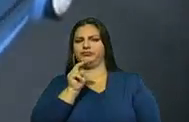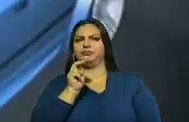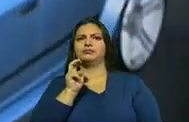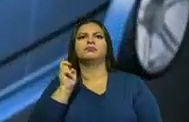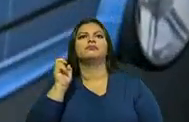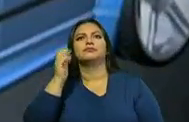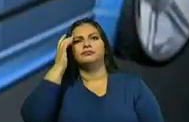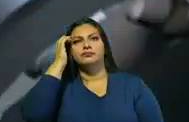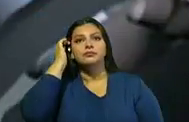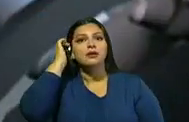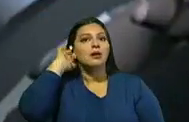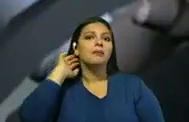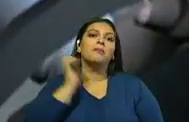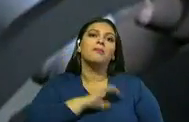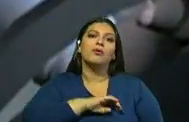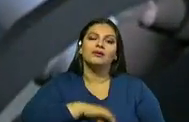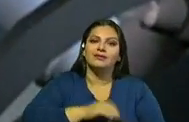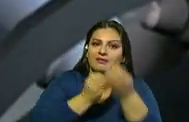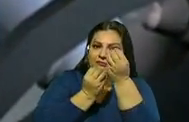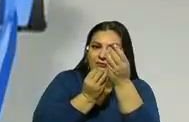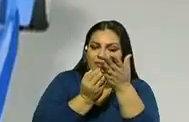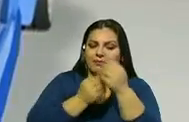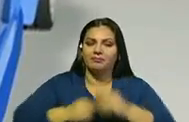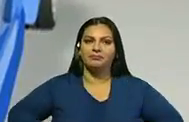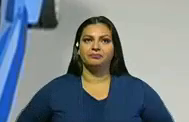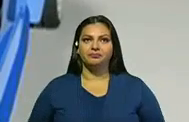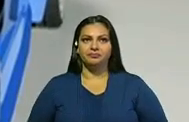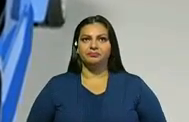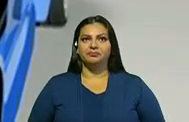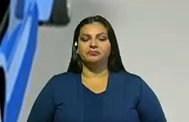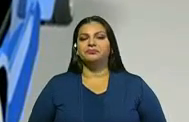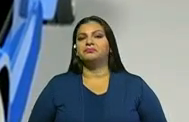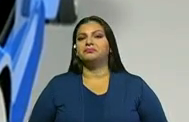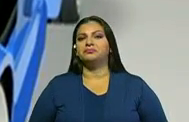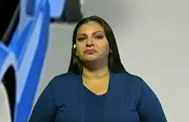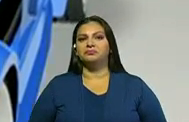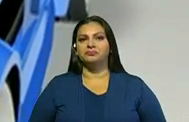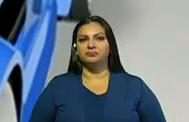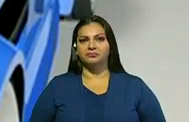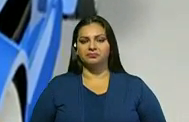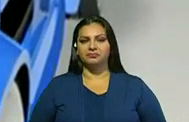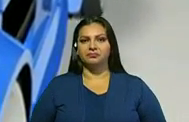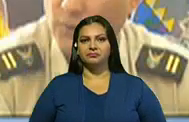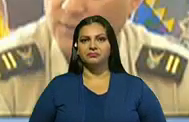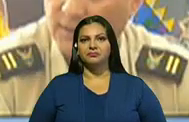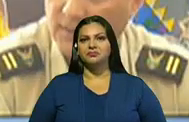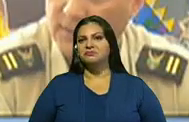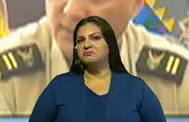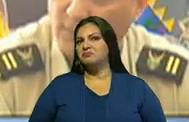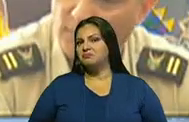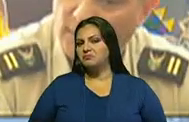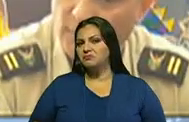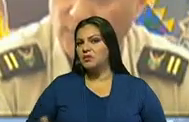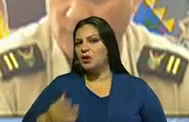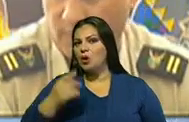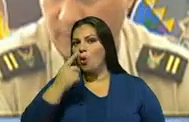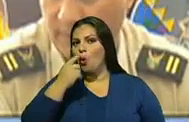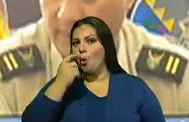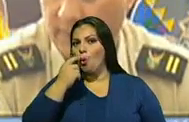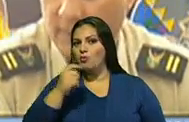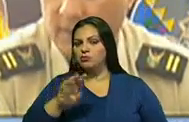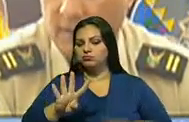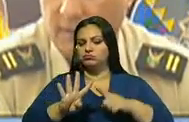extorsivo, intervienen de 4 a 5 personas. El primero, el perfilador. El que cumple las funciones de taxista formal o